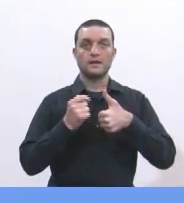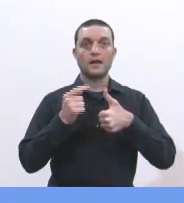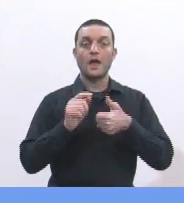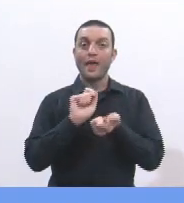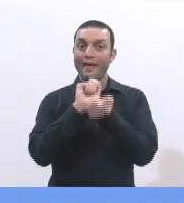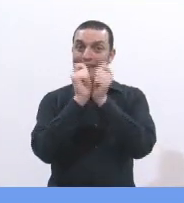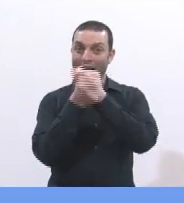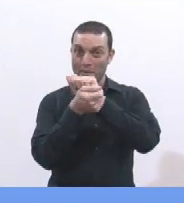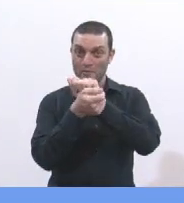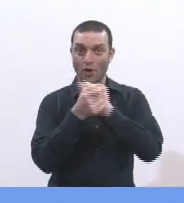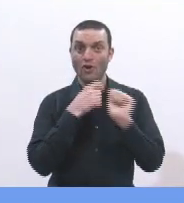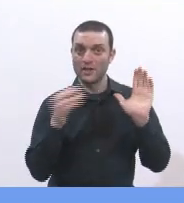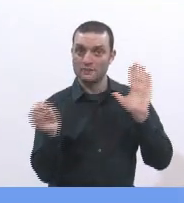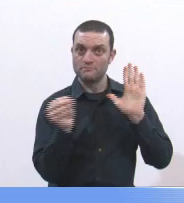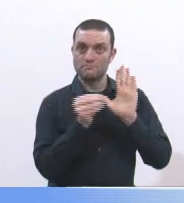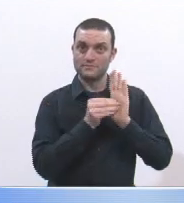modificación